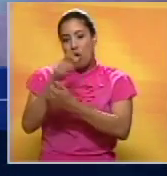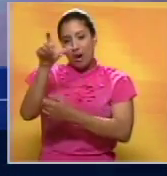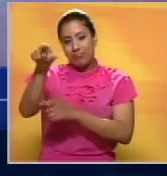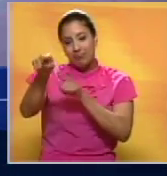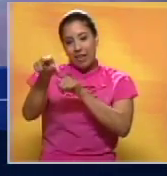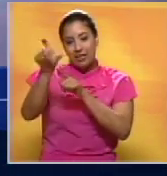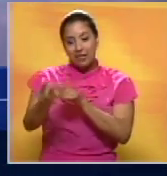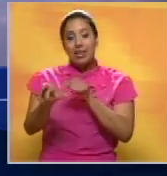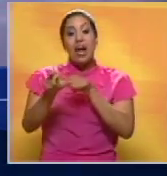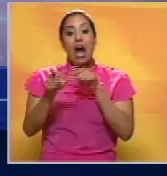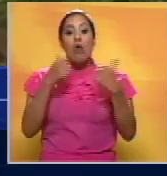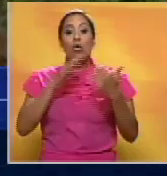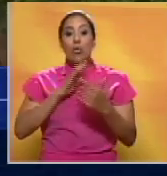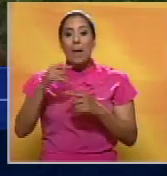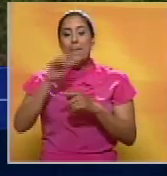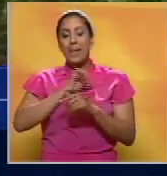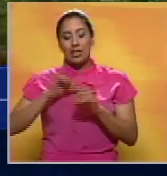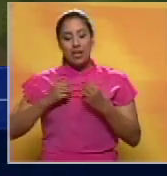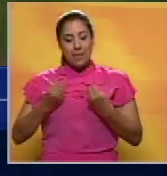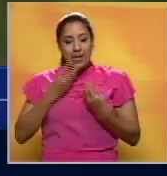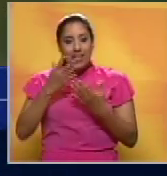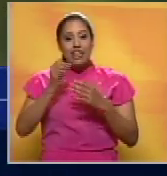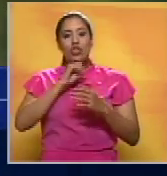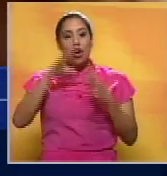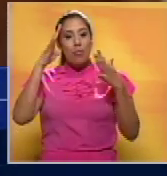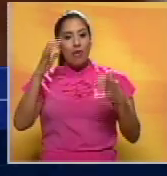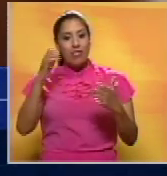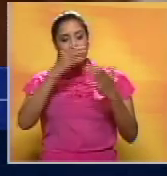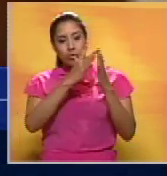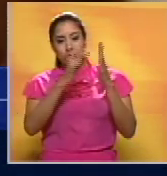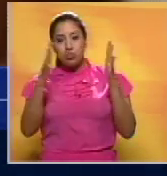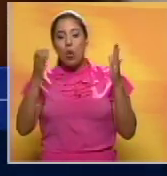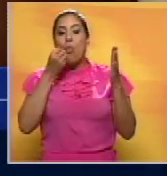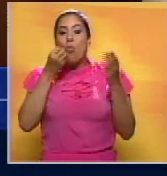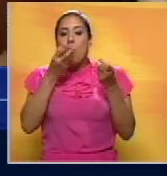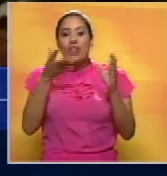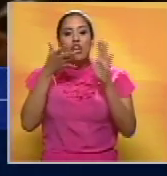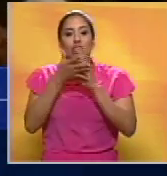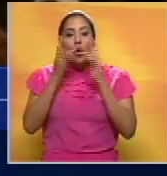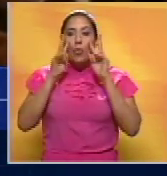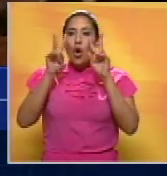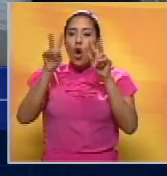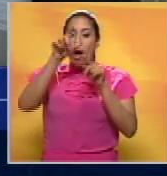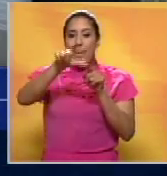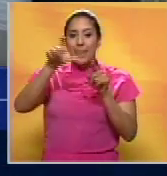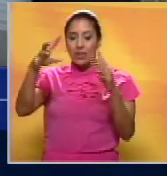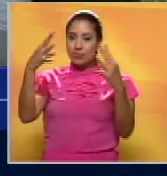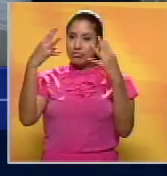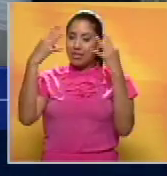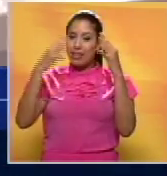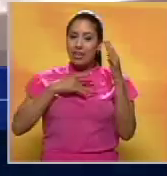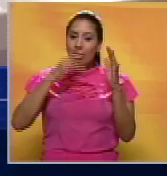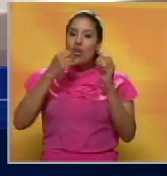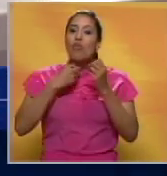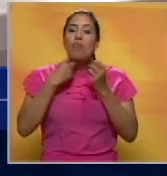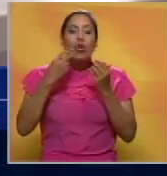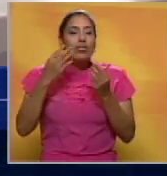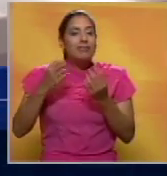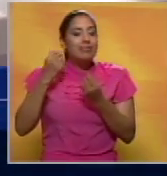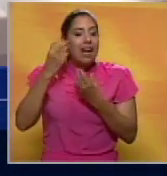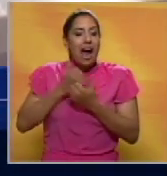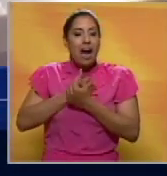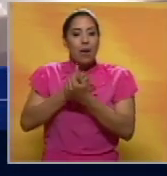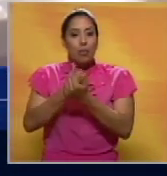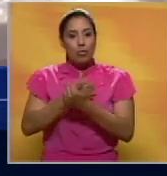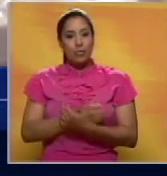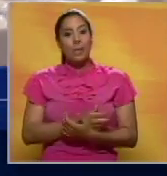este jueves un documental sobre su vida personal y profesional, a través de los ojos de las personas que ha tocado con su voz, talento y